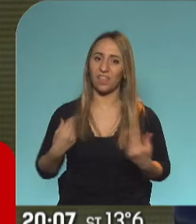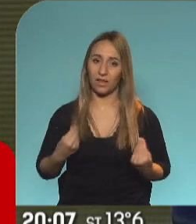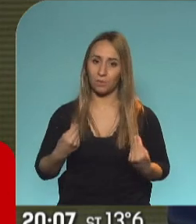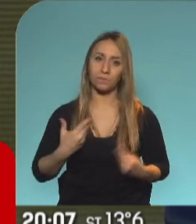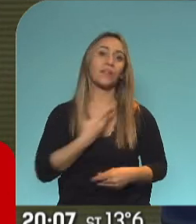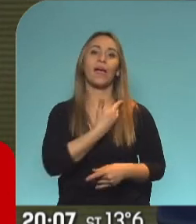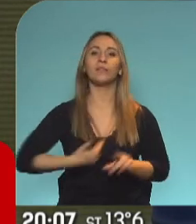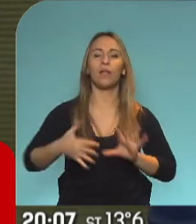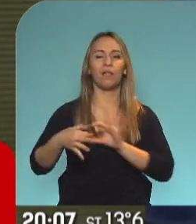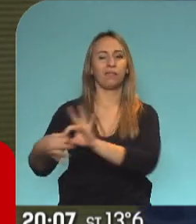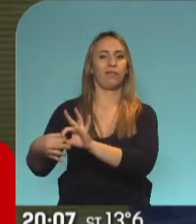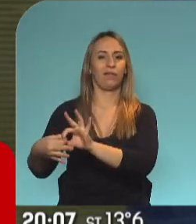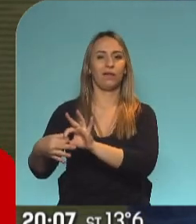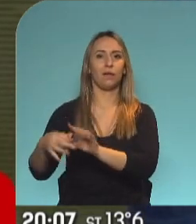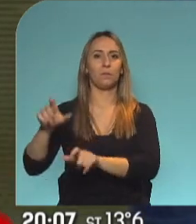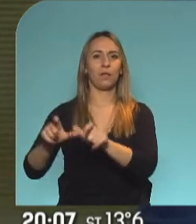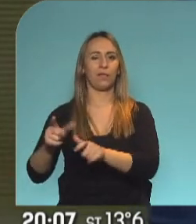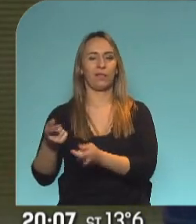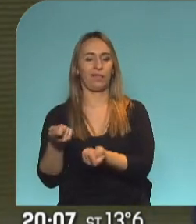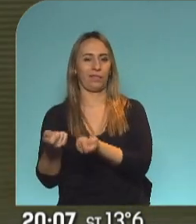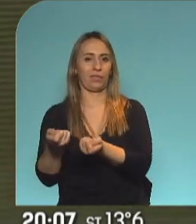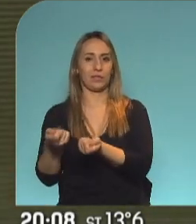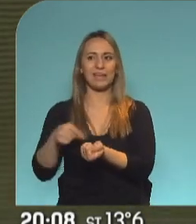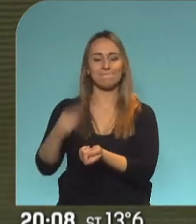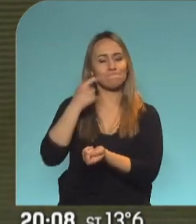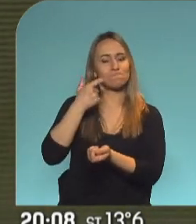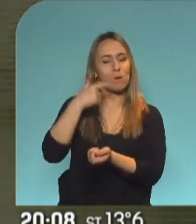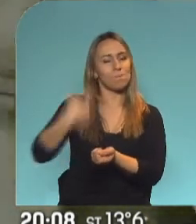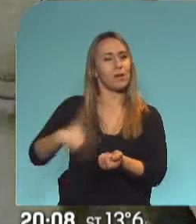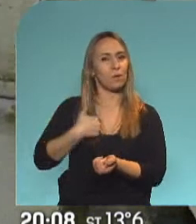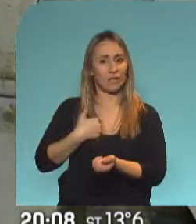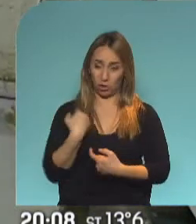un Estado asociado a los especuladores. Eso sí nos da mucha vergüenza. Y nosotros no somos eso.